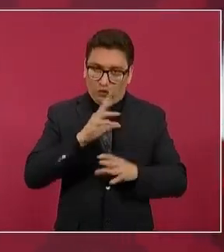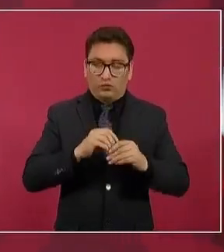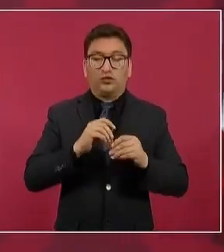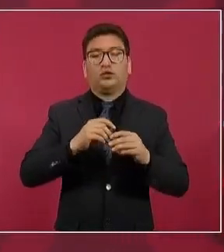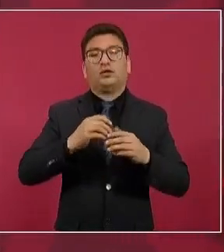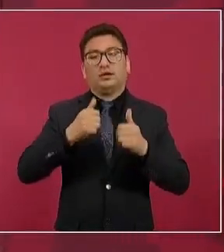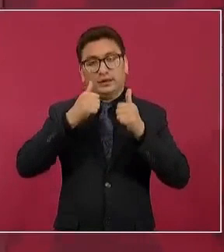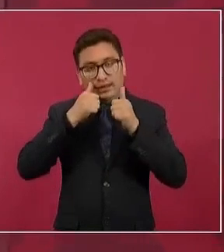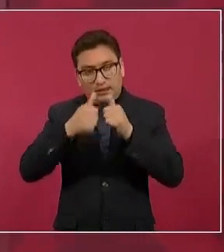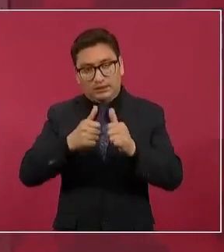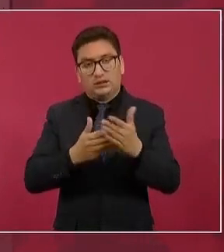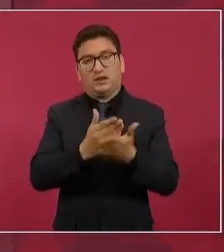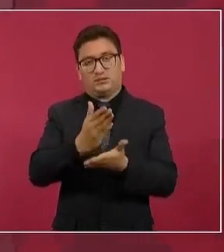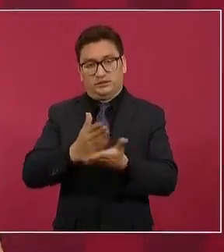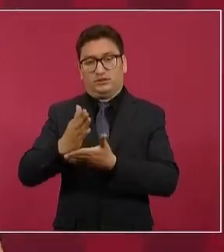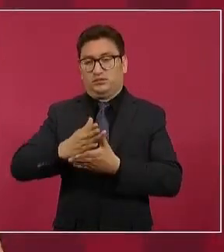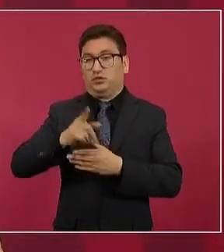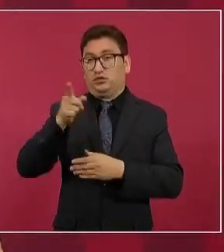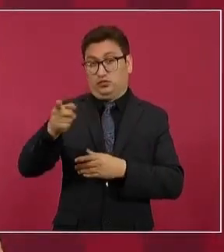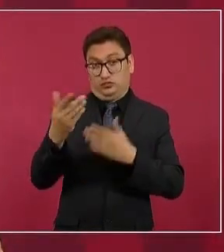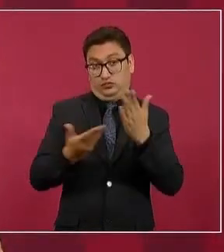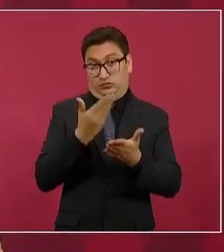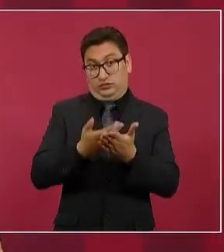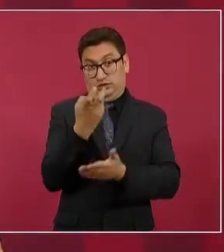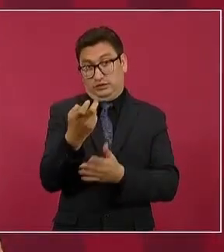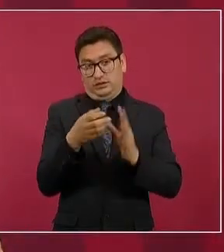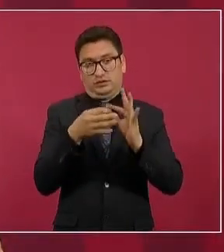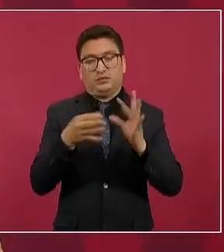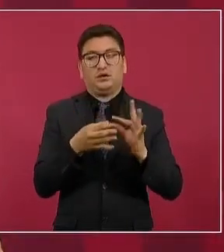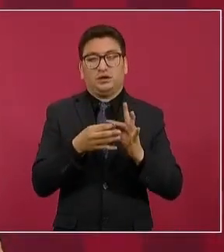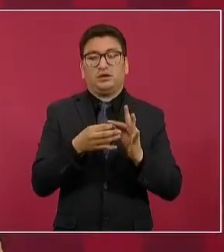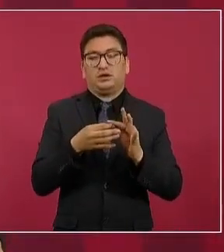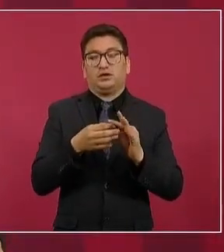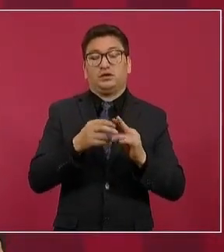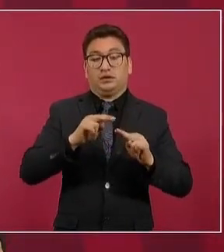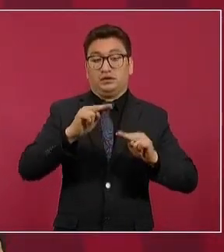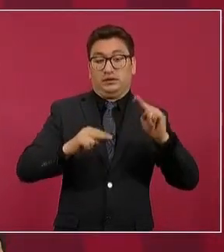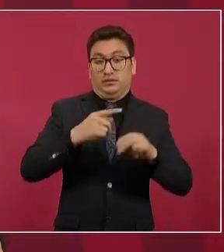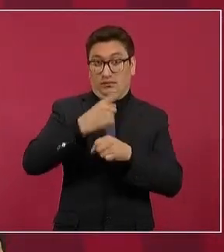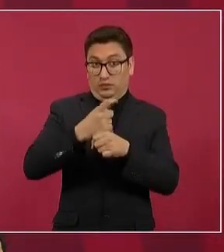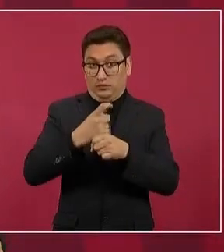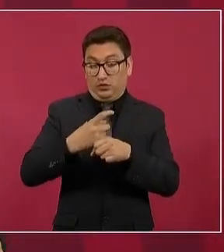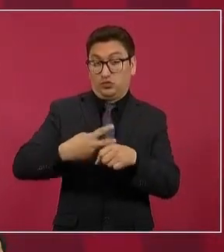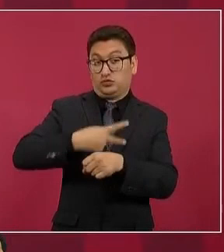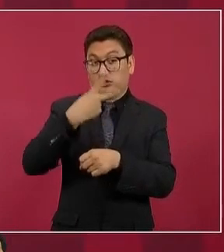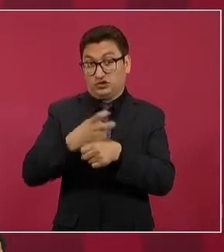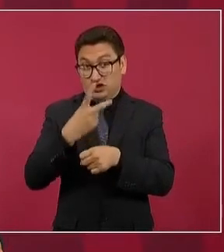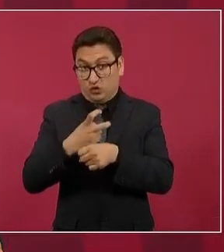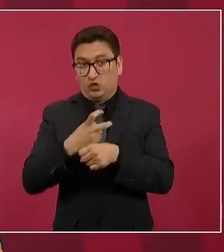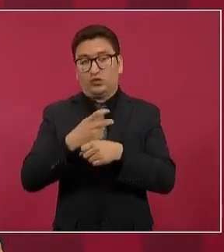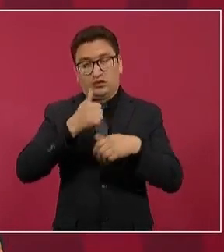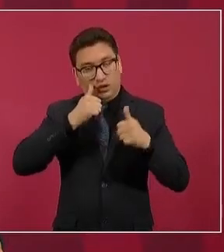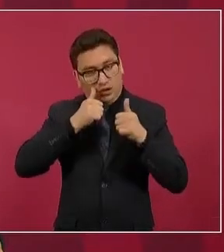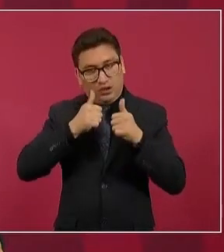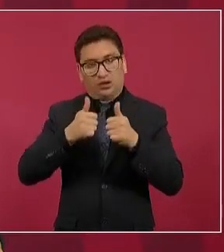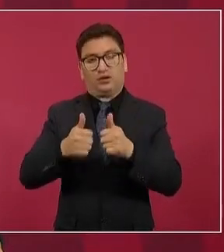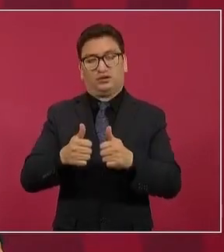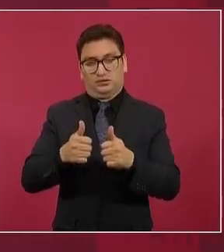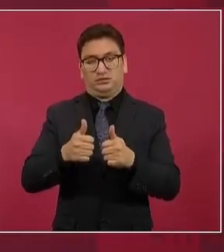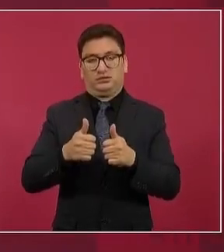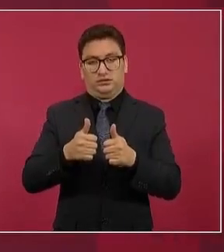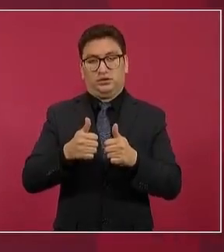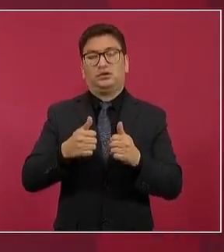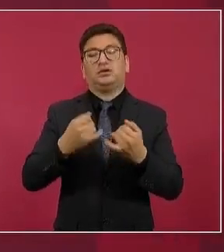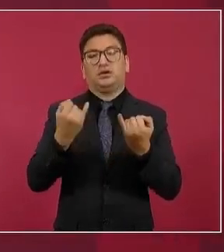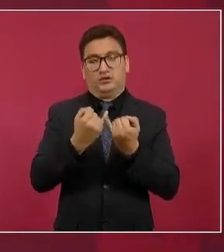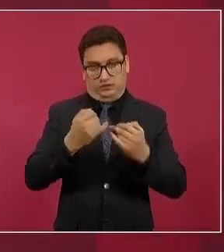accesible, lo que tú estás planteando, que haya primer nivel, segundo nivel de atención, sí, y